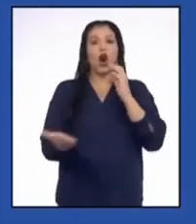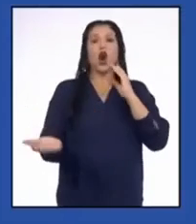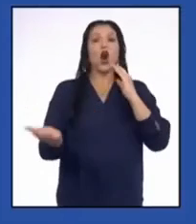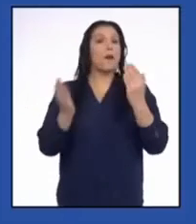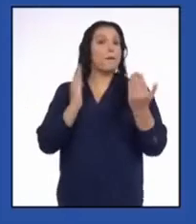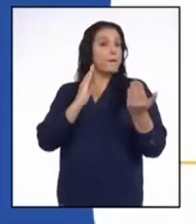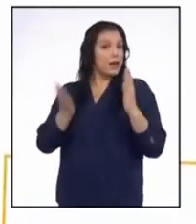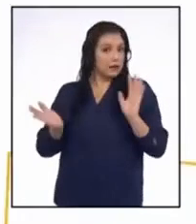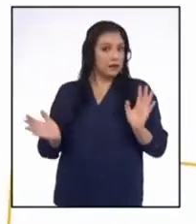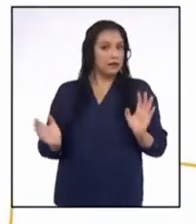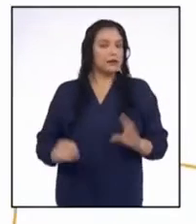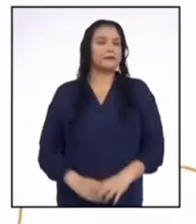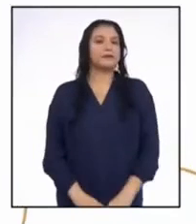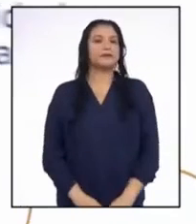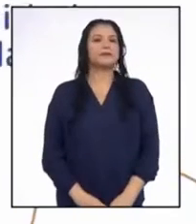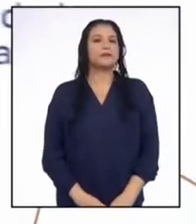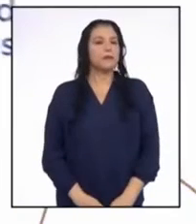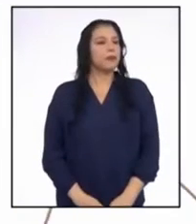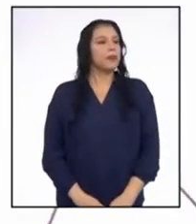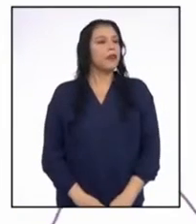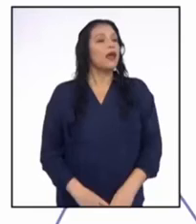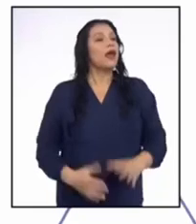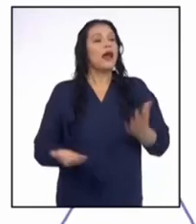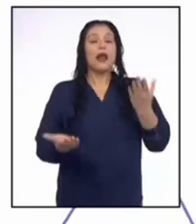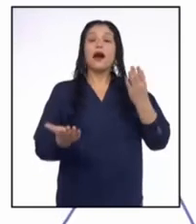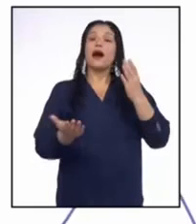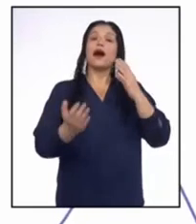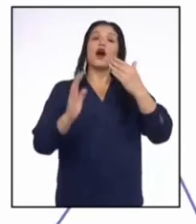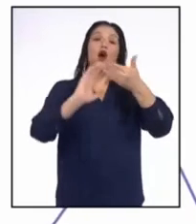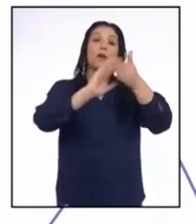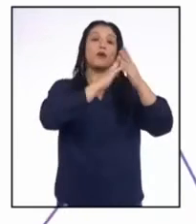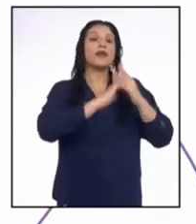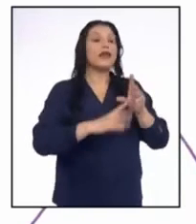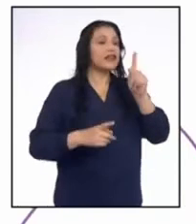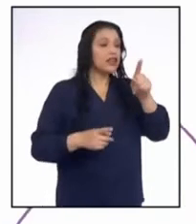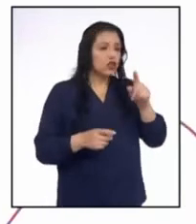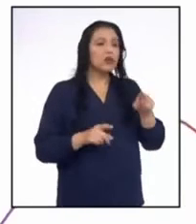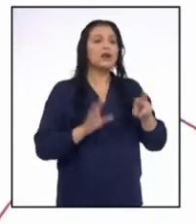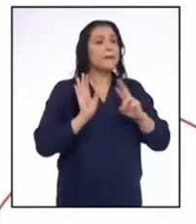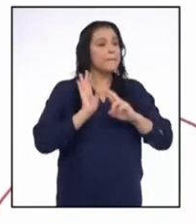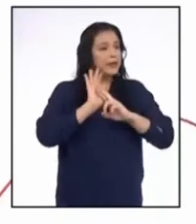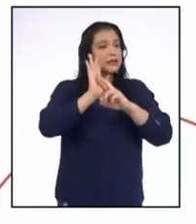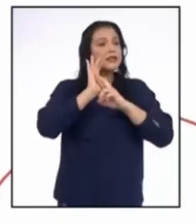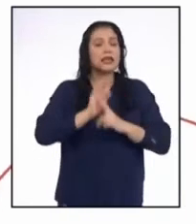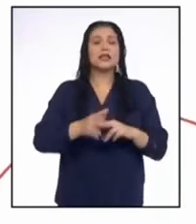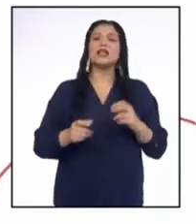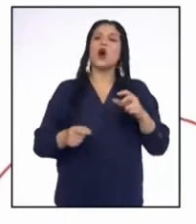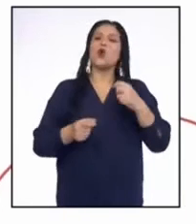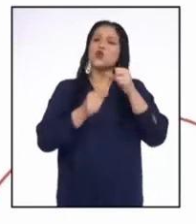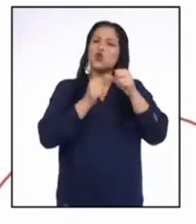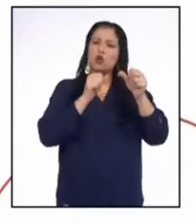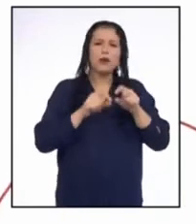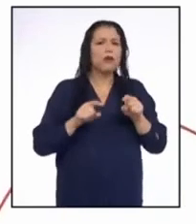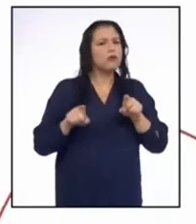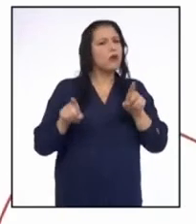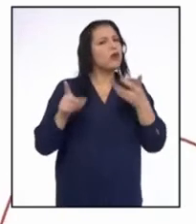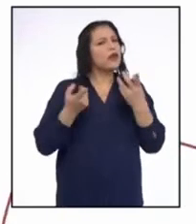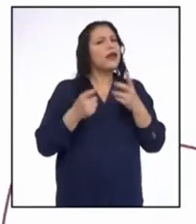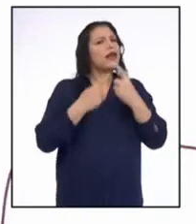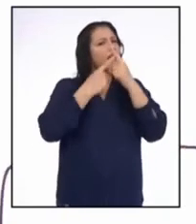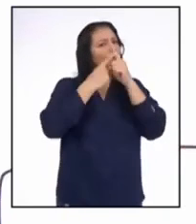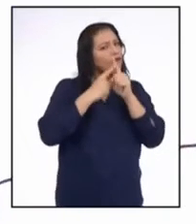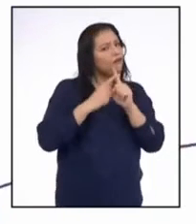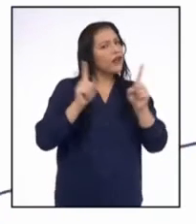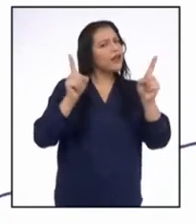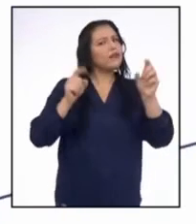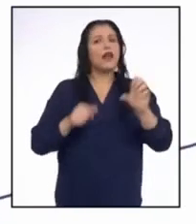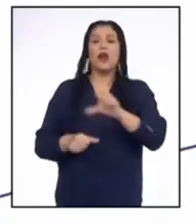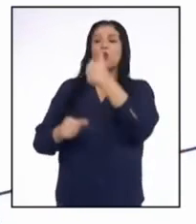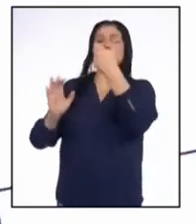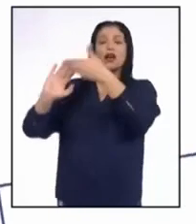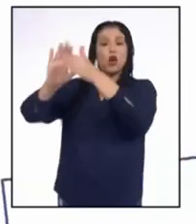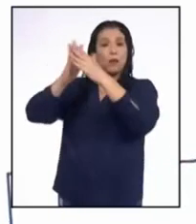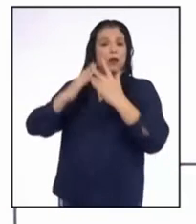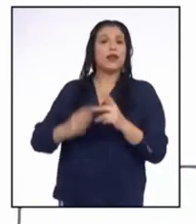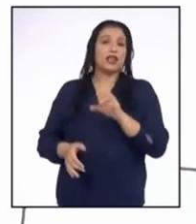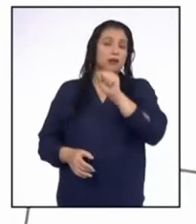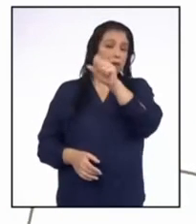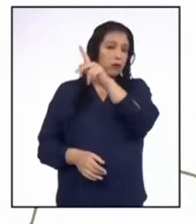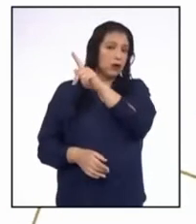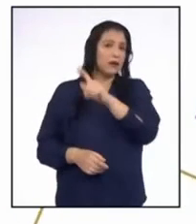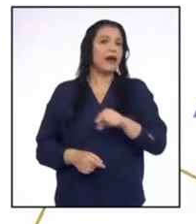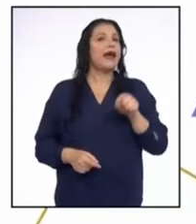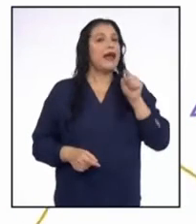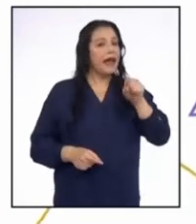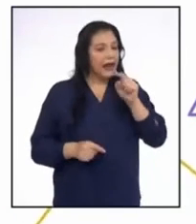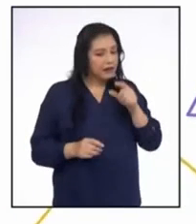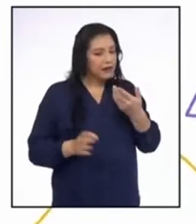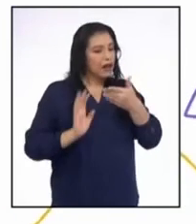comparativa. La comunidad quichua, a pesar de representar un valor muy heterogéneo en comparación a la comunidad Shipibo-Conibo, es